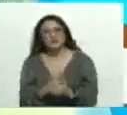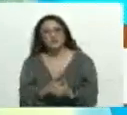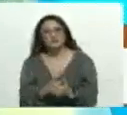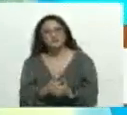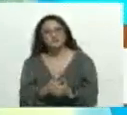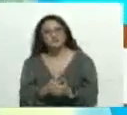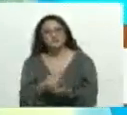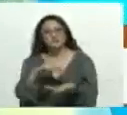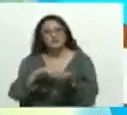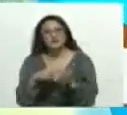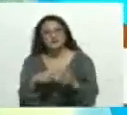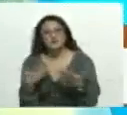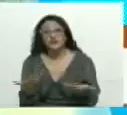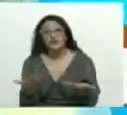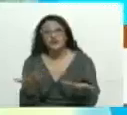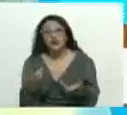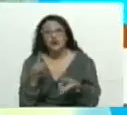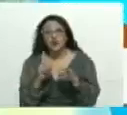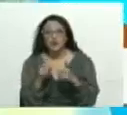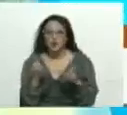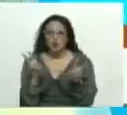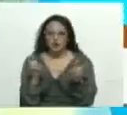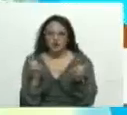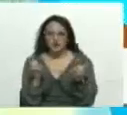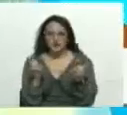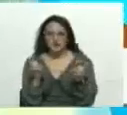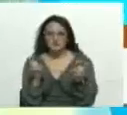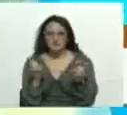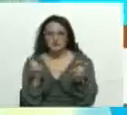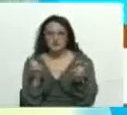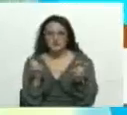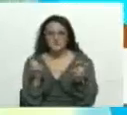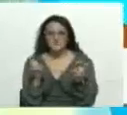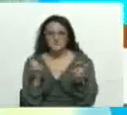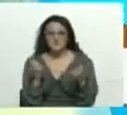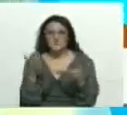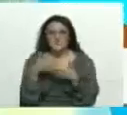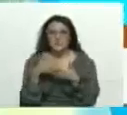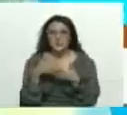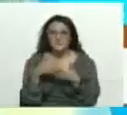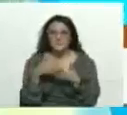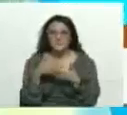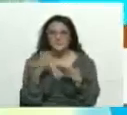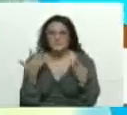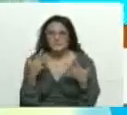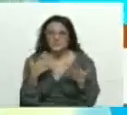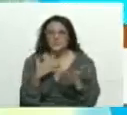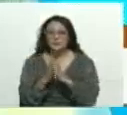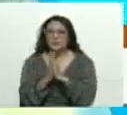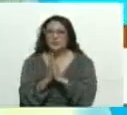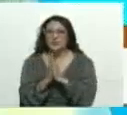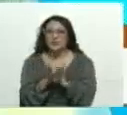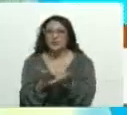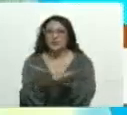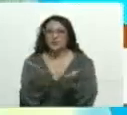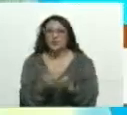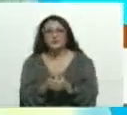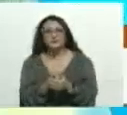eso ha generado en algunos escenarios también inhibiciones entonces si algo yo les quiero pedir compañero